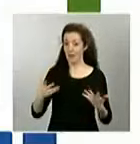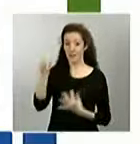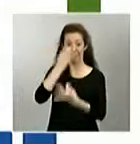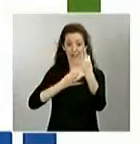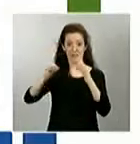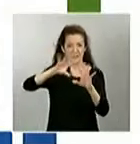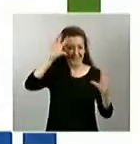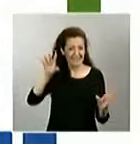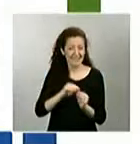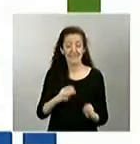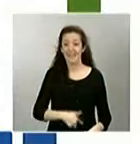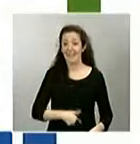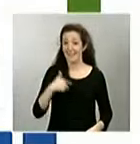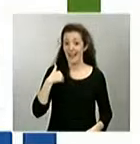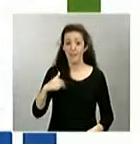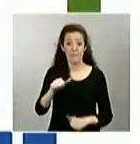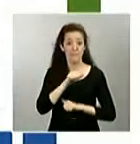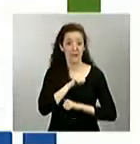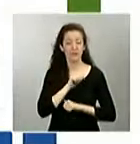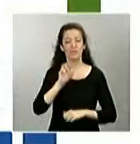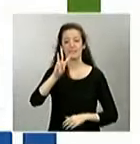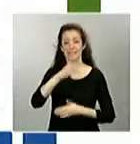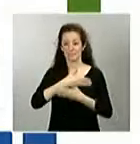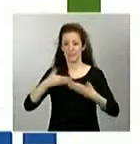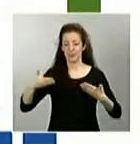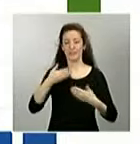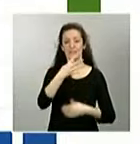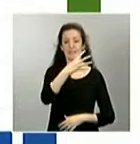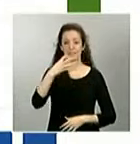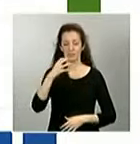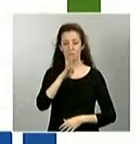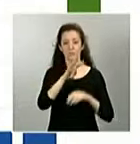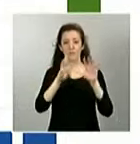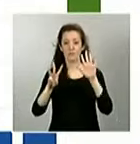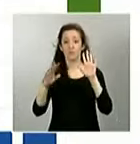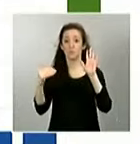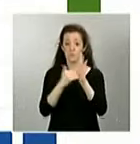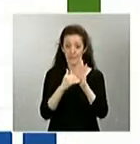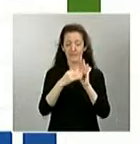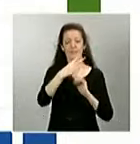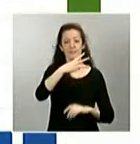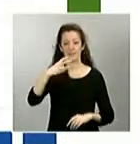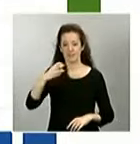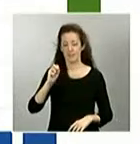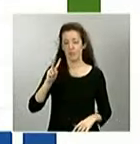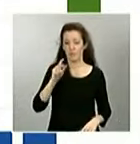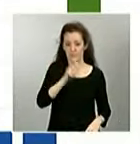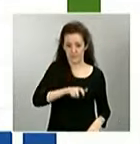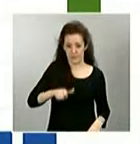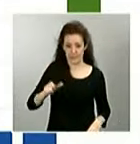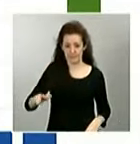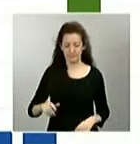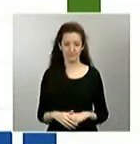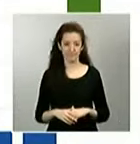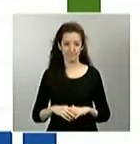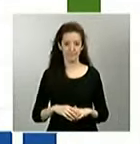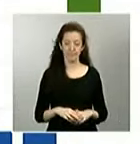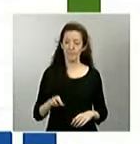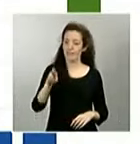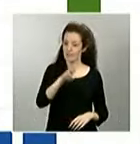se sitúa en los 3.548.312 personas. Insisto, estamos en una